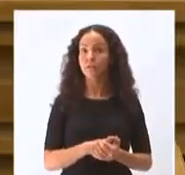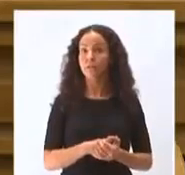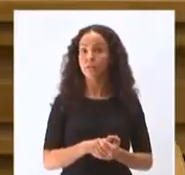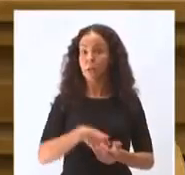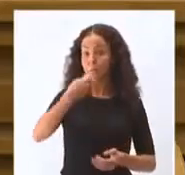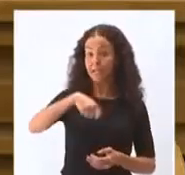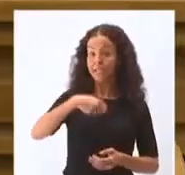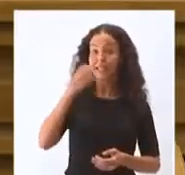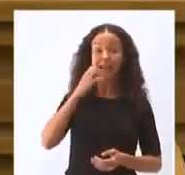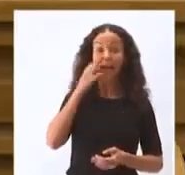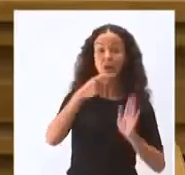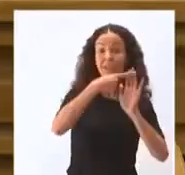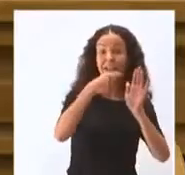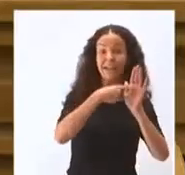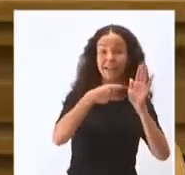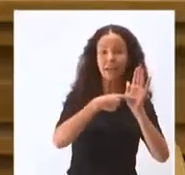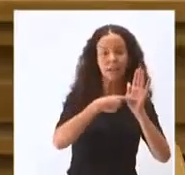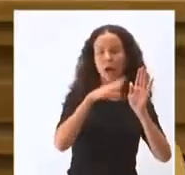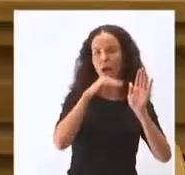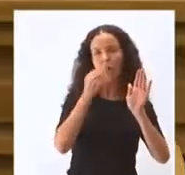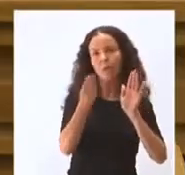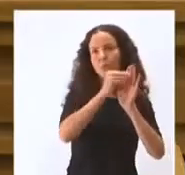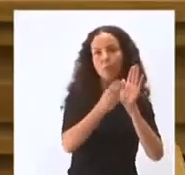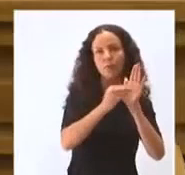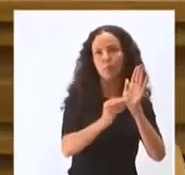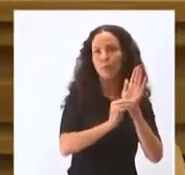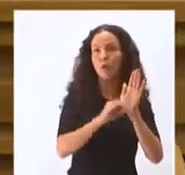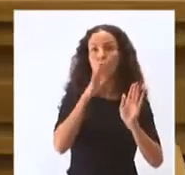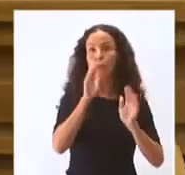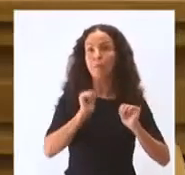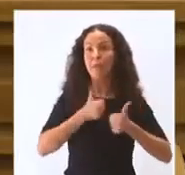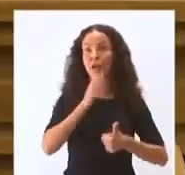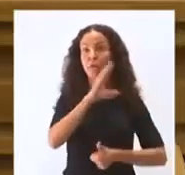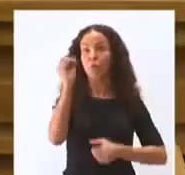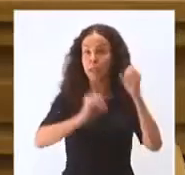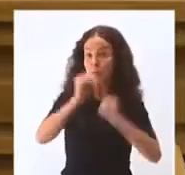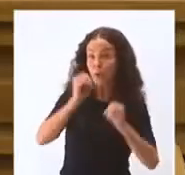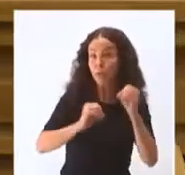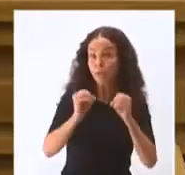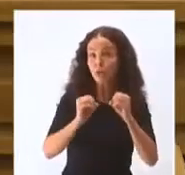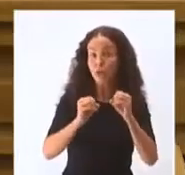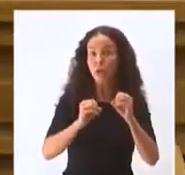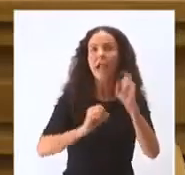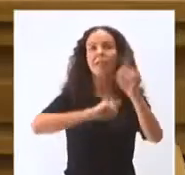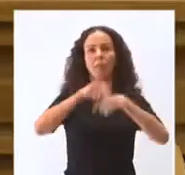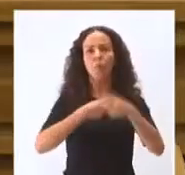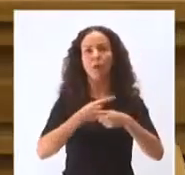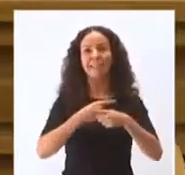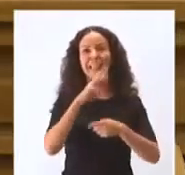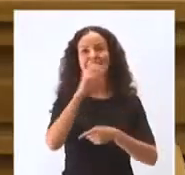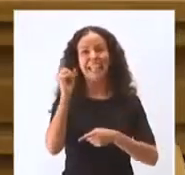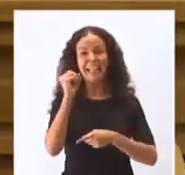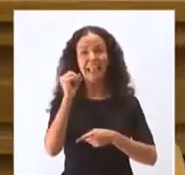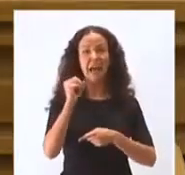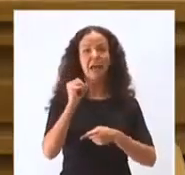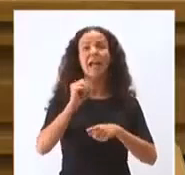presidente del gobierno de españa que estamos dando mucho porque empezaron poniendo el 50 de boquilla para luego terminar en el 30 el para estar en el